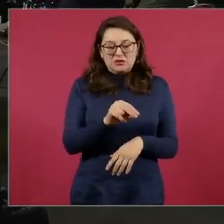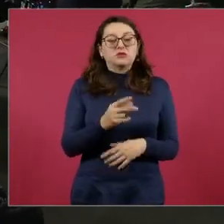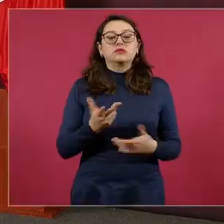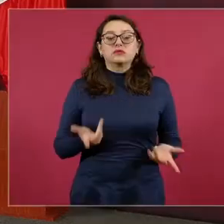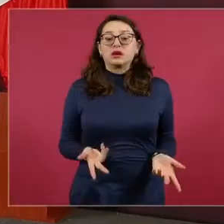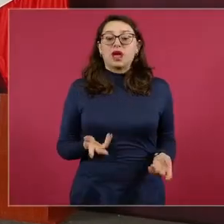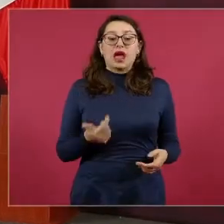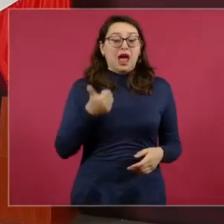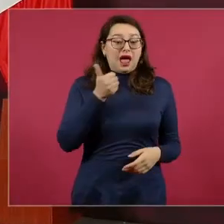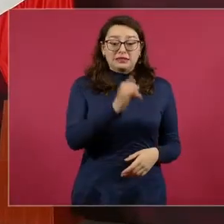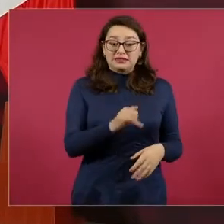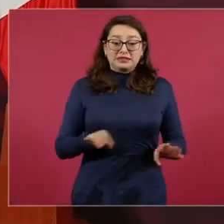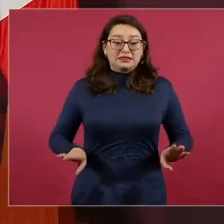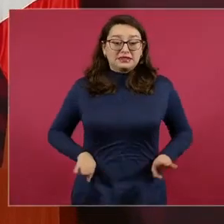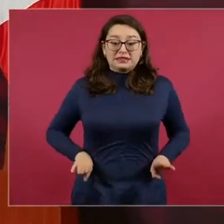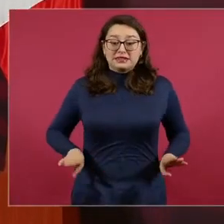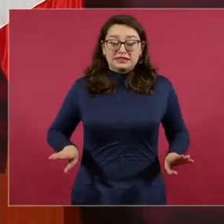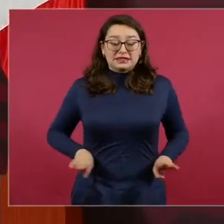el de